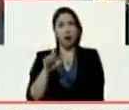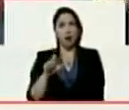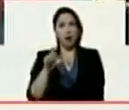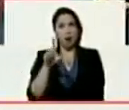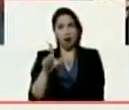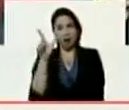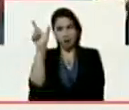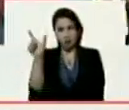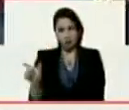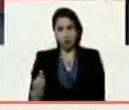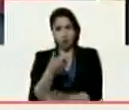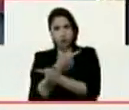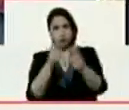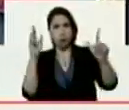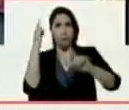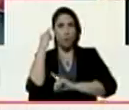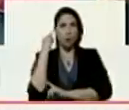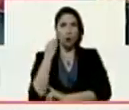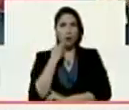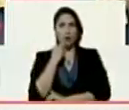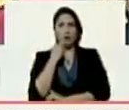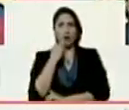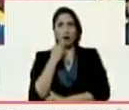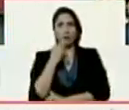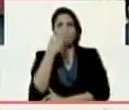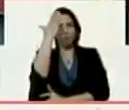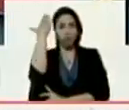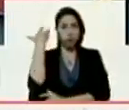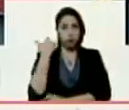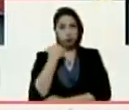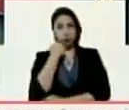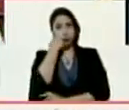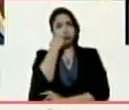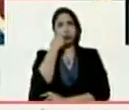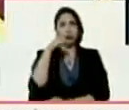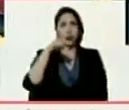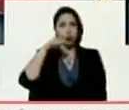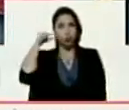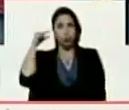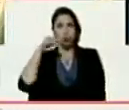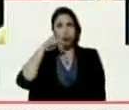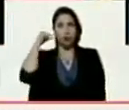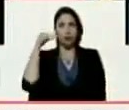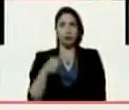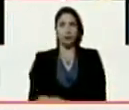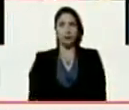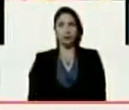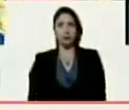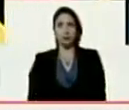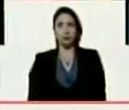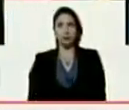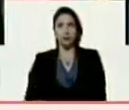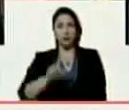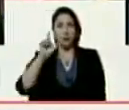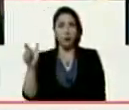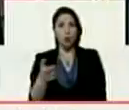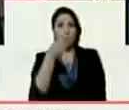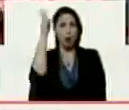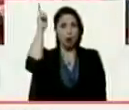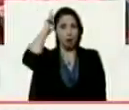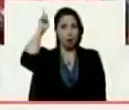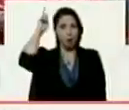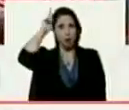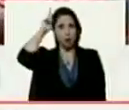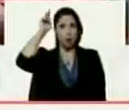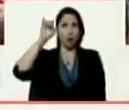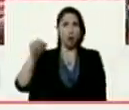del libertador Simón Bolívar, de Francisco de Miranda, de Antonio José de Sucre, de Guaycaipuro, de Juana Ramírez,